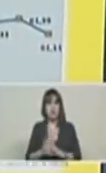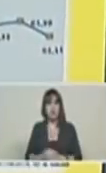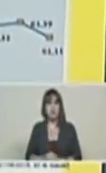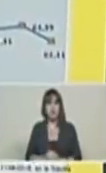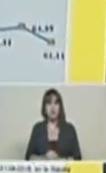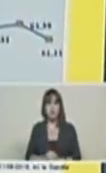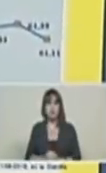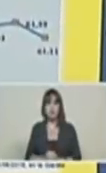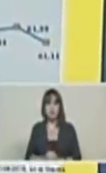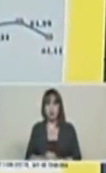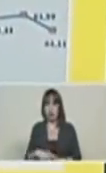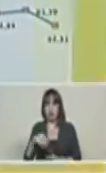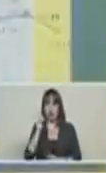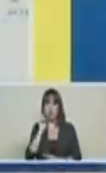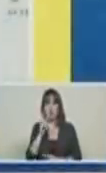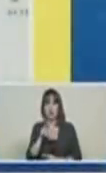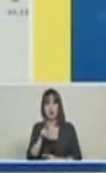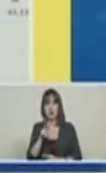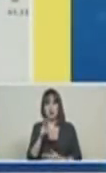Ustedes pueden ver